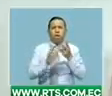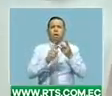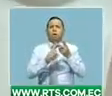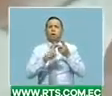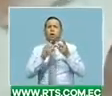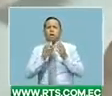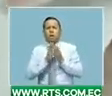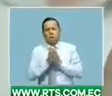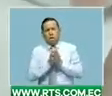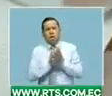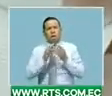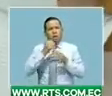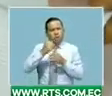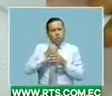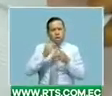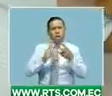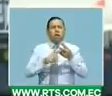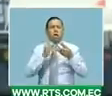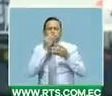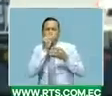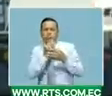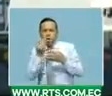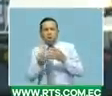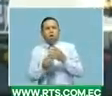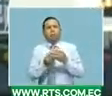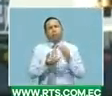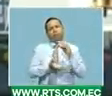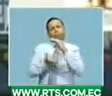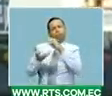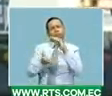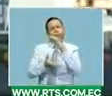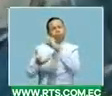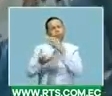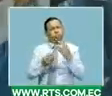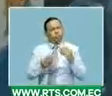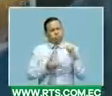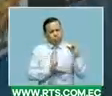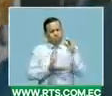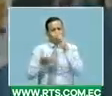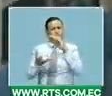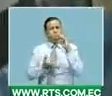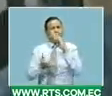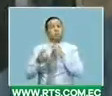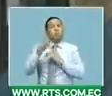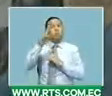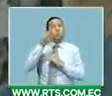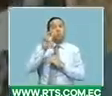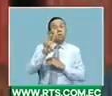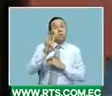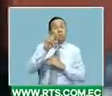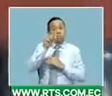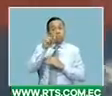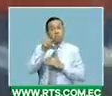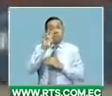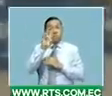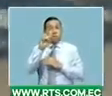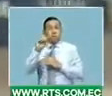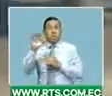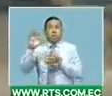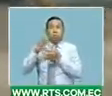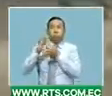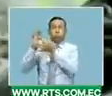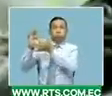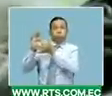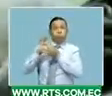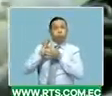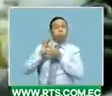En el último año fueron más de 1.400 productos exportados, además de que 1.700 empresas nacionales están vinculadas a la exportación